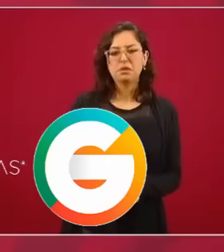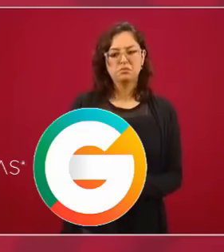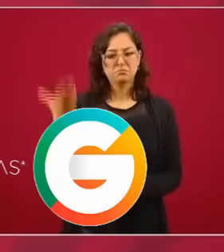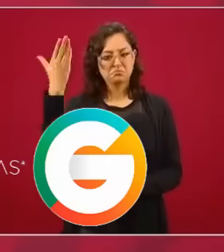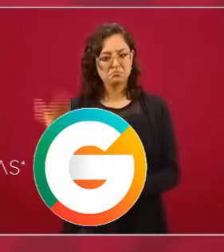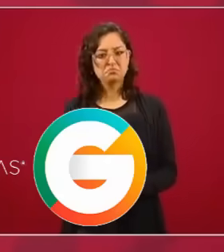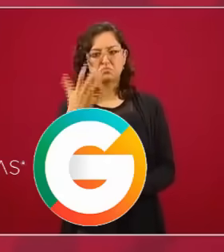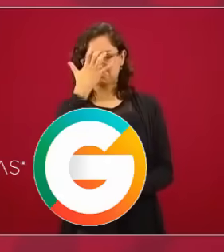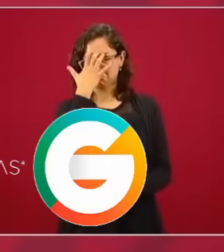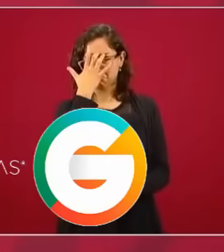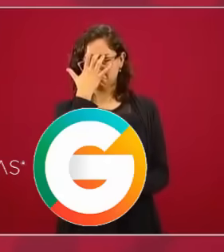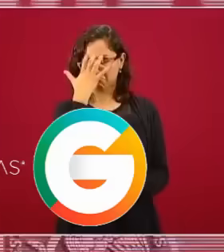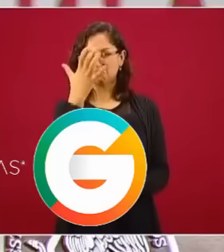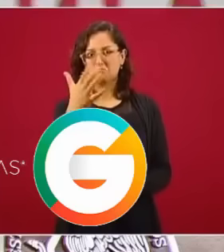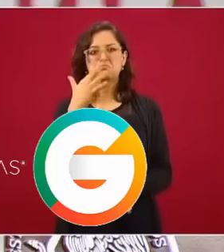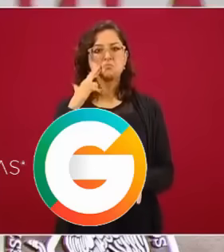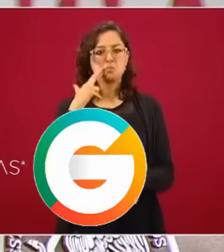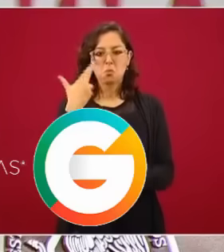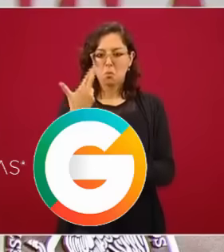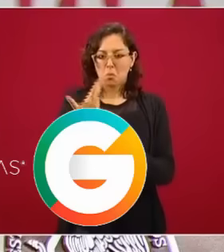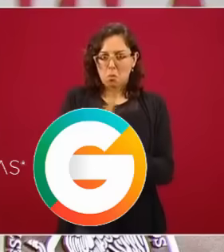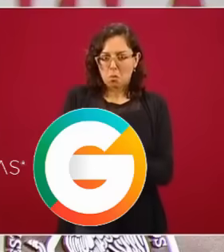seria, responsable.